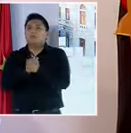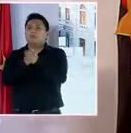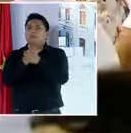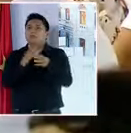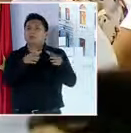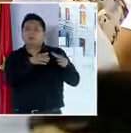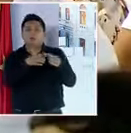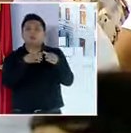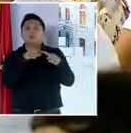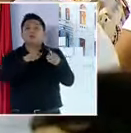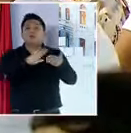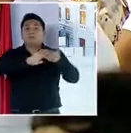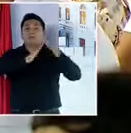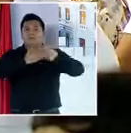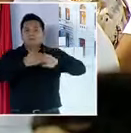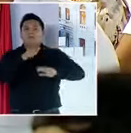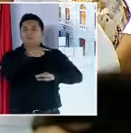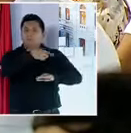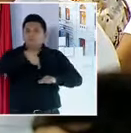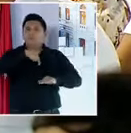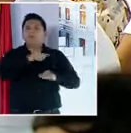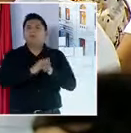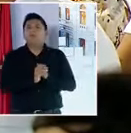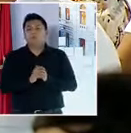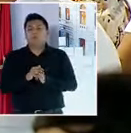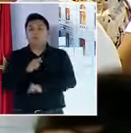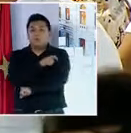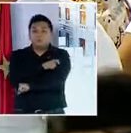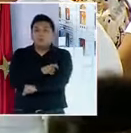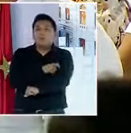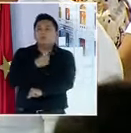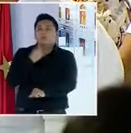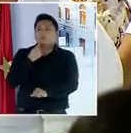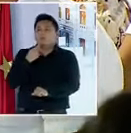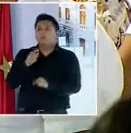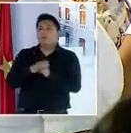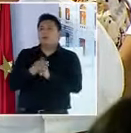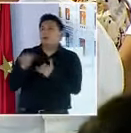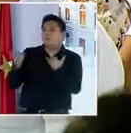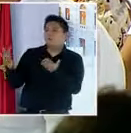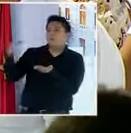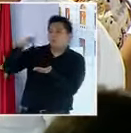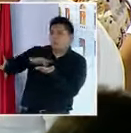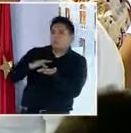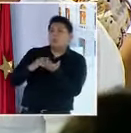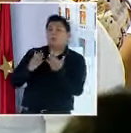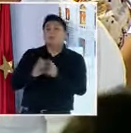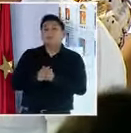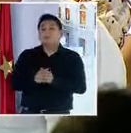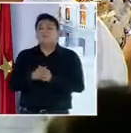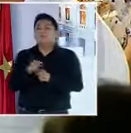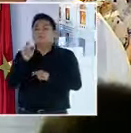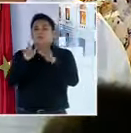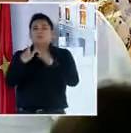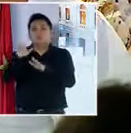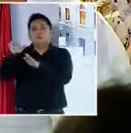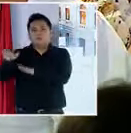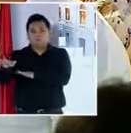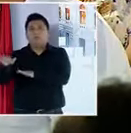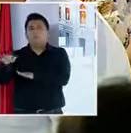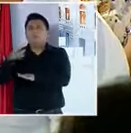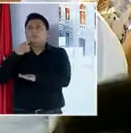Paz, a los miembros del Comité Departamental de Paro que nos están acompañando, representantes de los